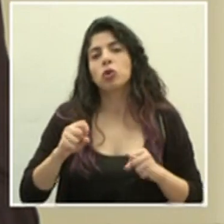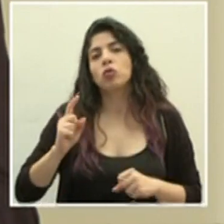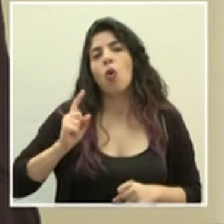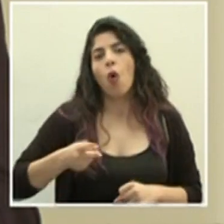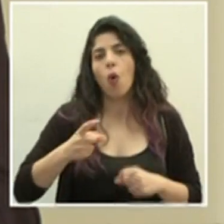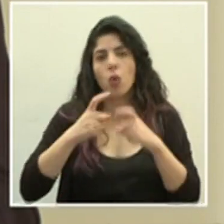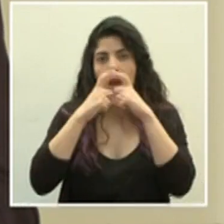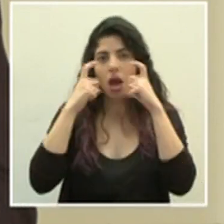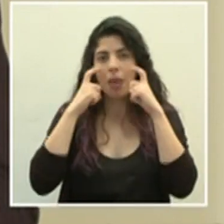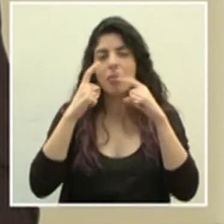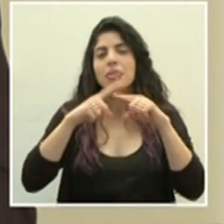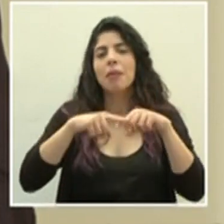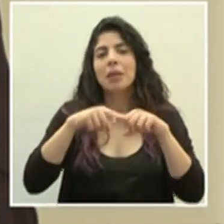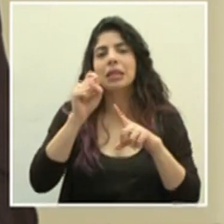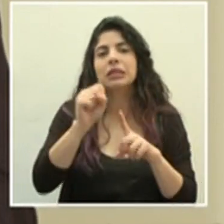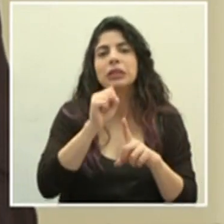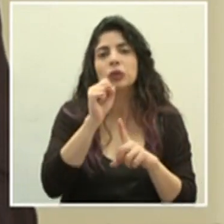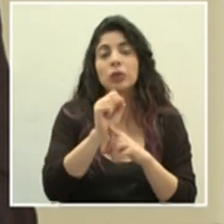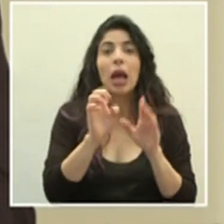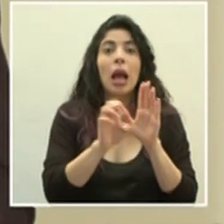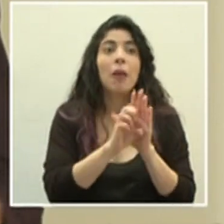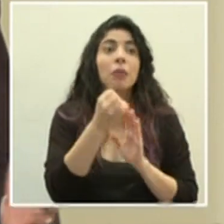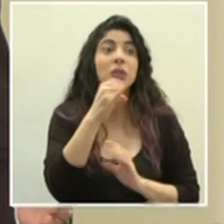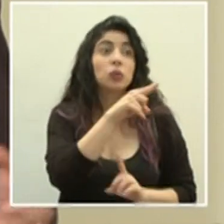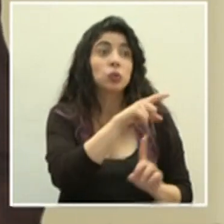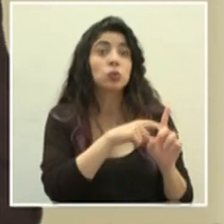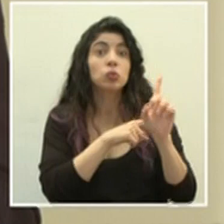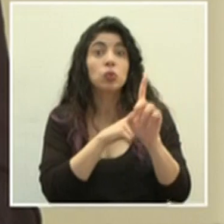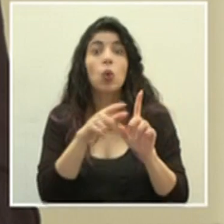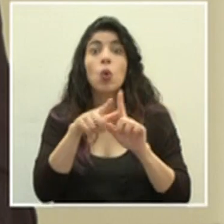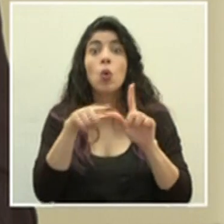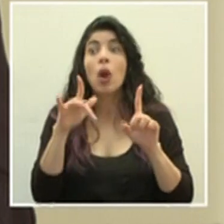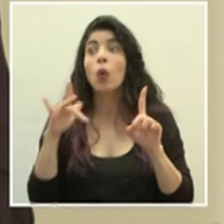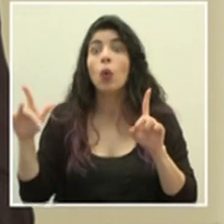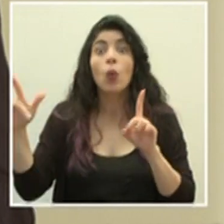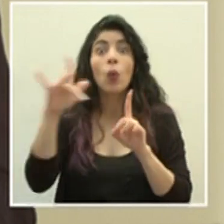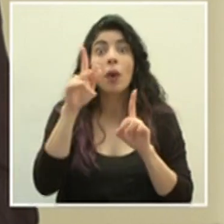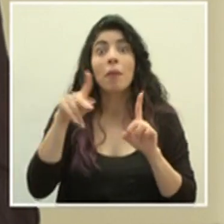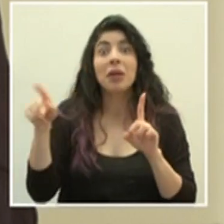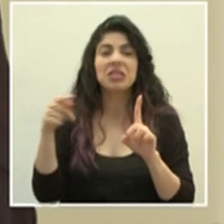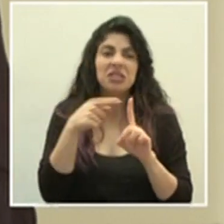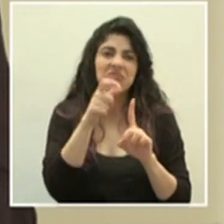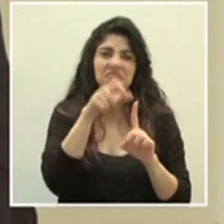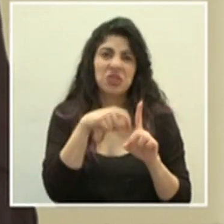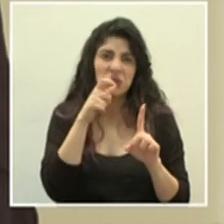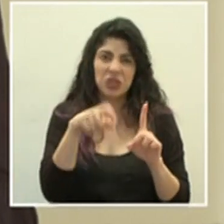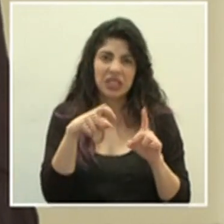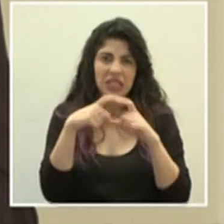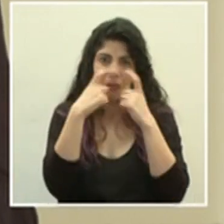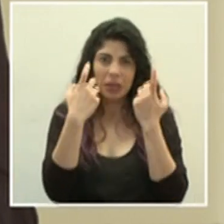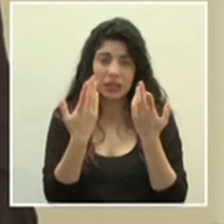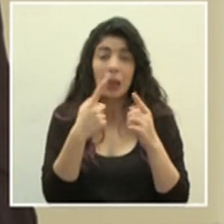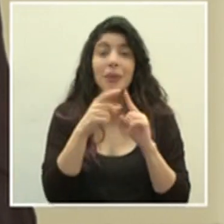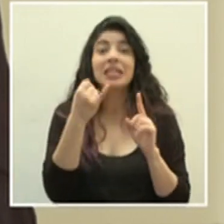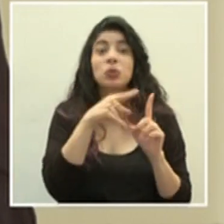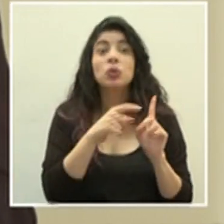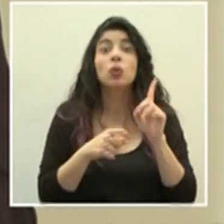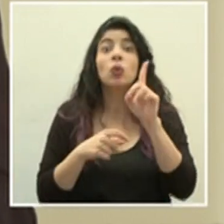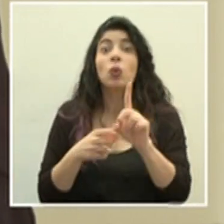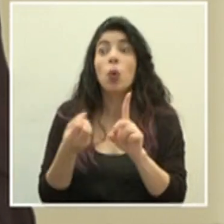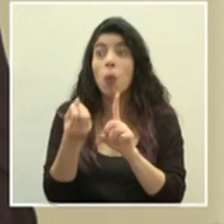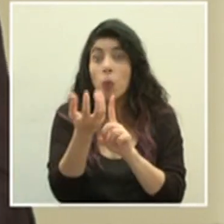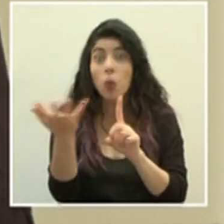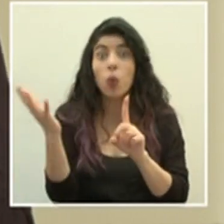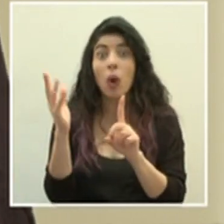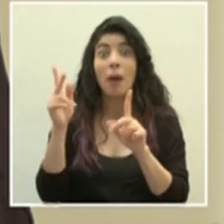en diferentes escenarios. Pues obviamente si está usted en un lugar donde no hay más gente, pues no tiene sentido que esté usando la mascarilla, pero si va a exponerse al público,